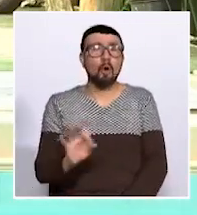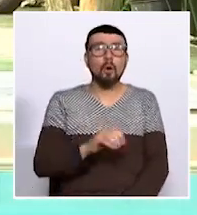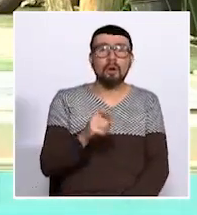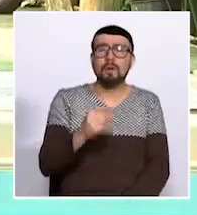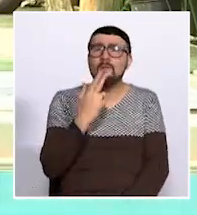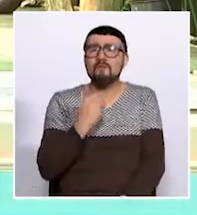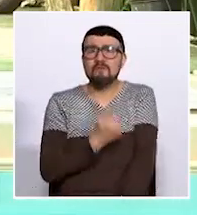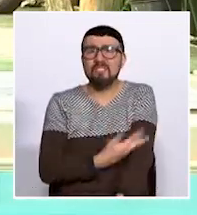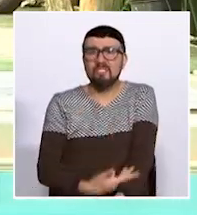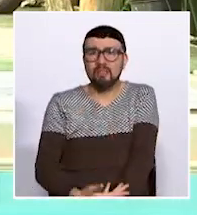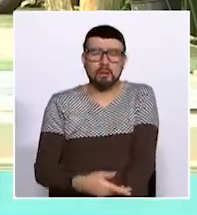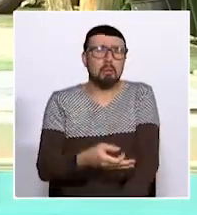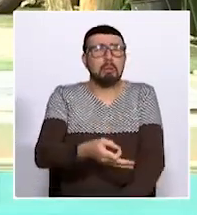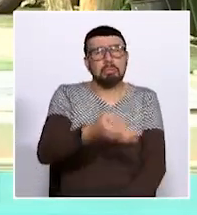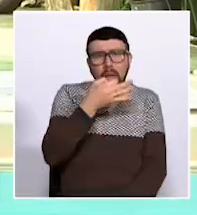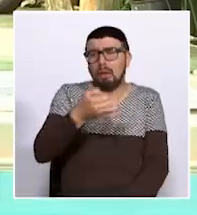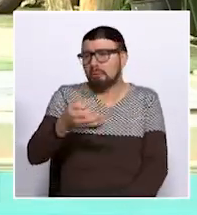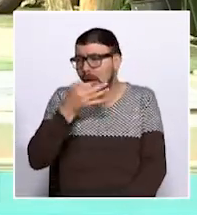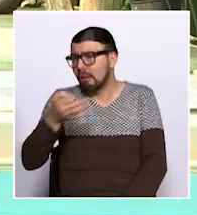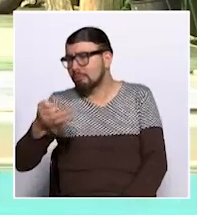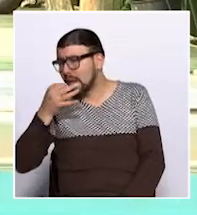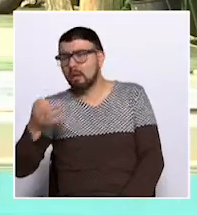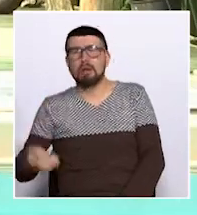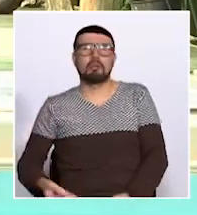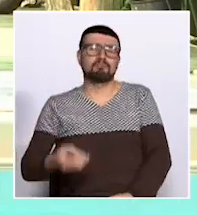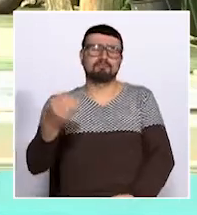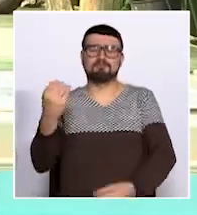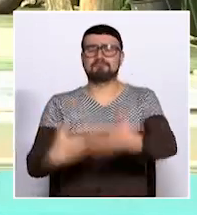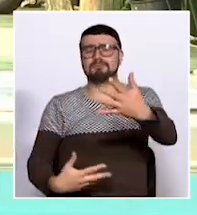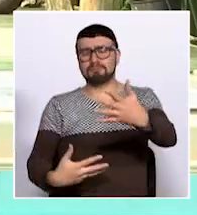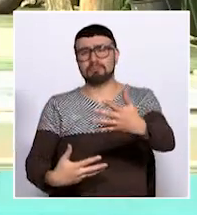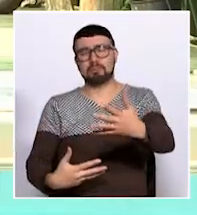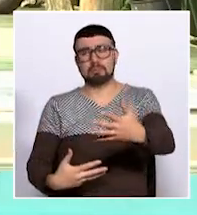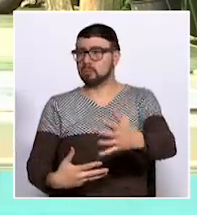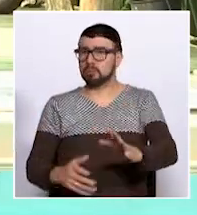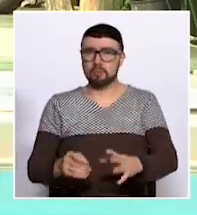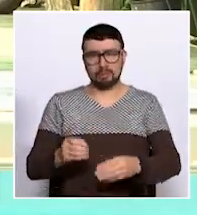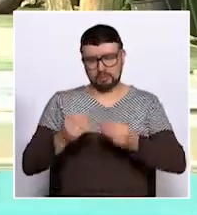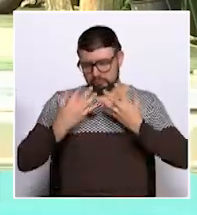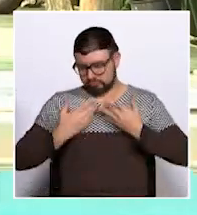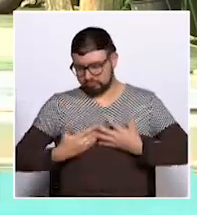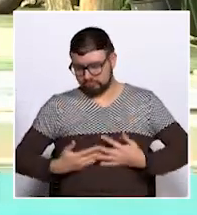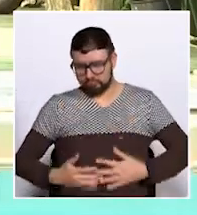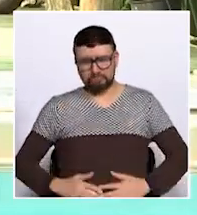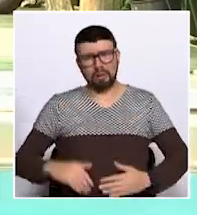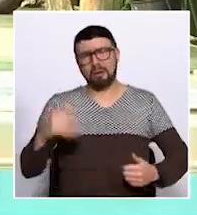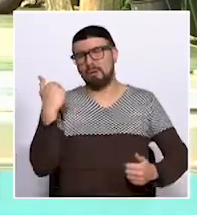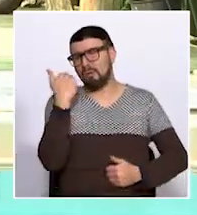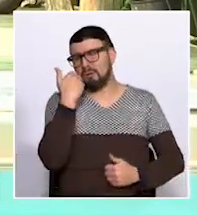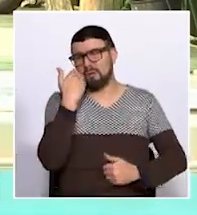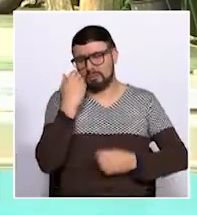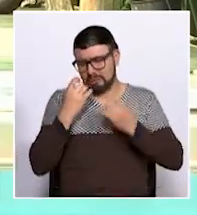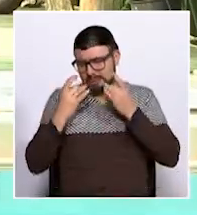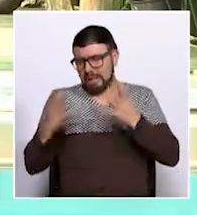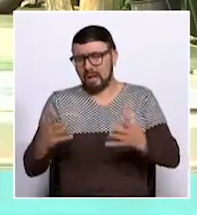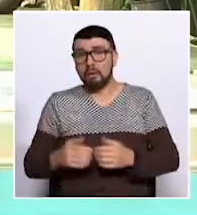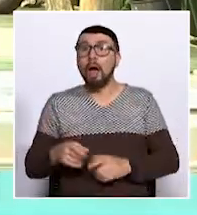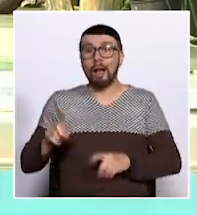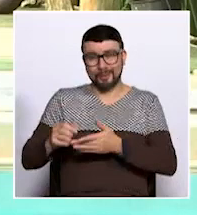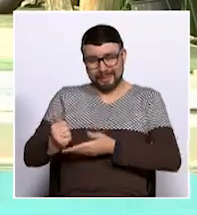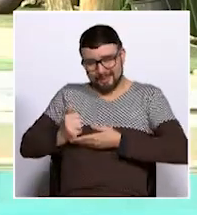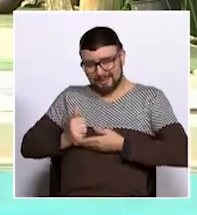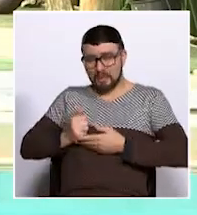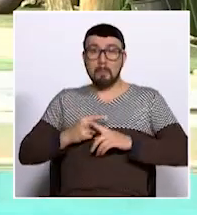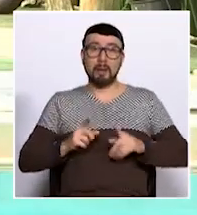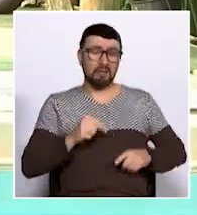diabetes. Bueno, son múltiples pastillas que realmente lo que se vuelve es un sancocho y que algunas ayudan para una cosa, pero